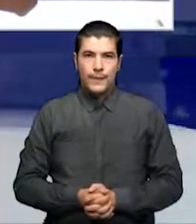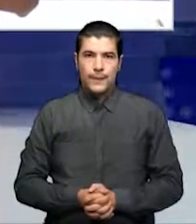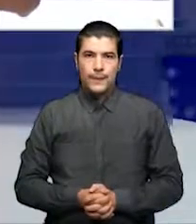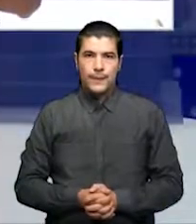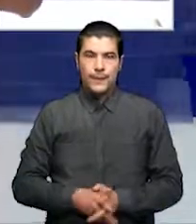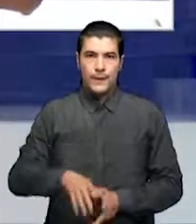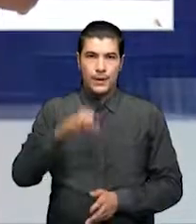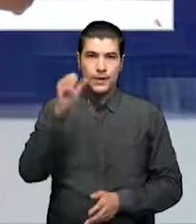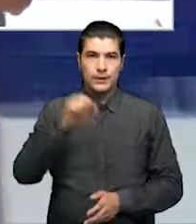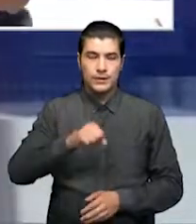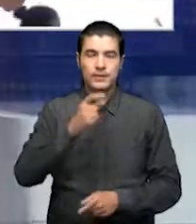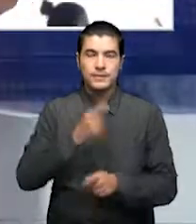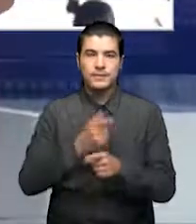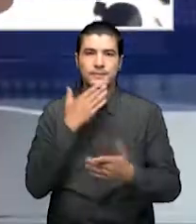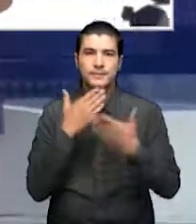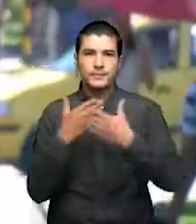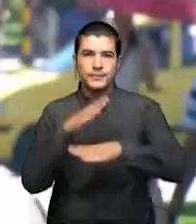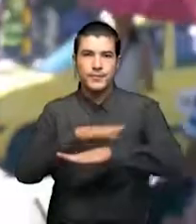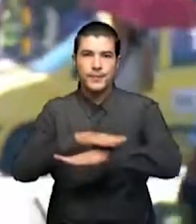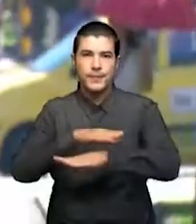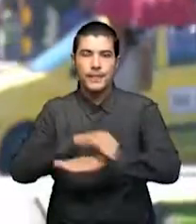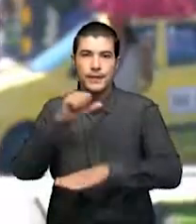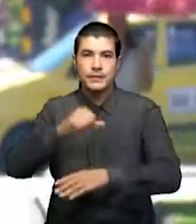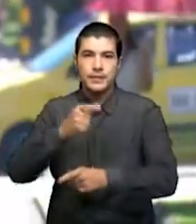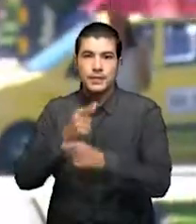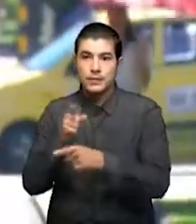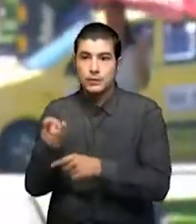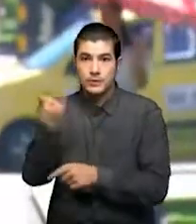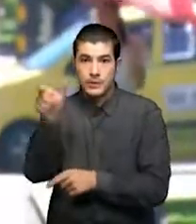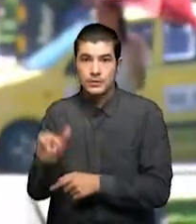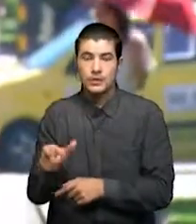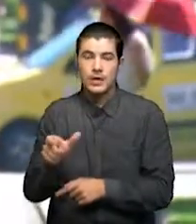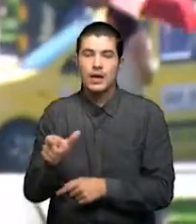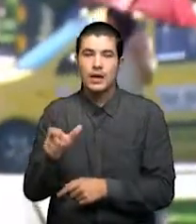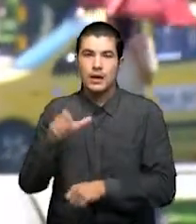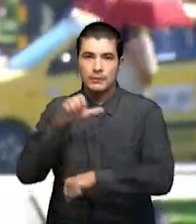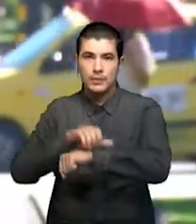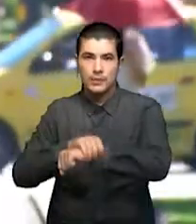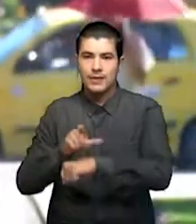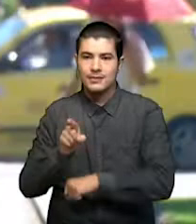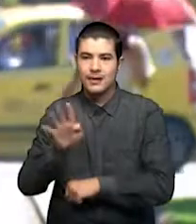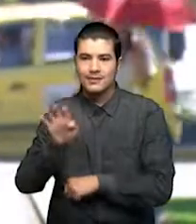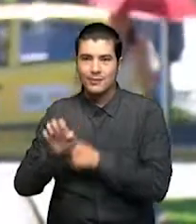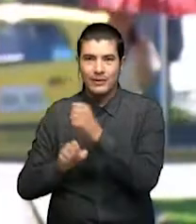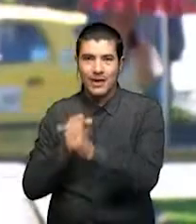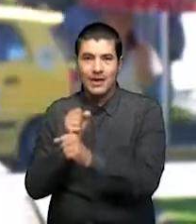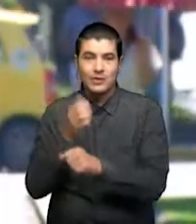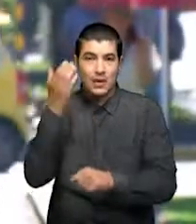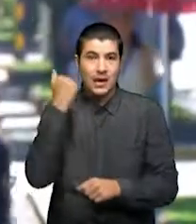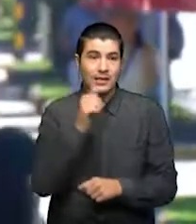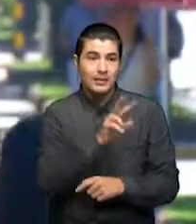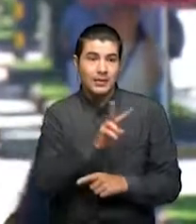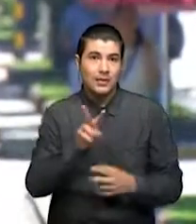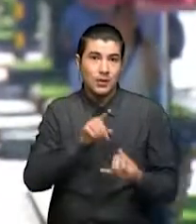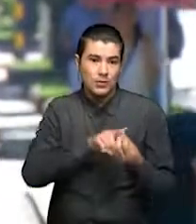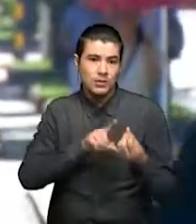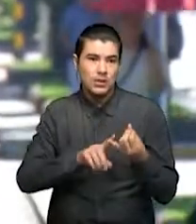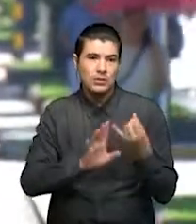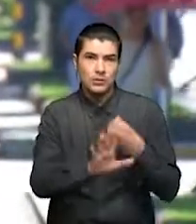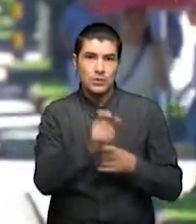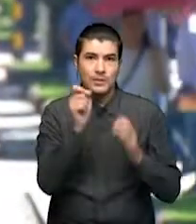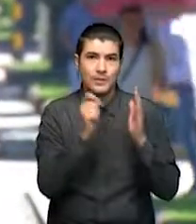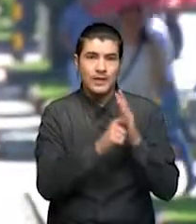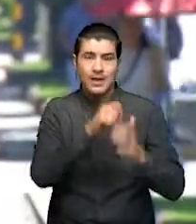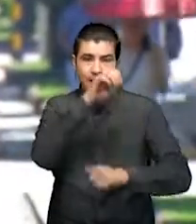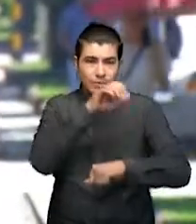así es muy buenas tardes pues efectivamente he capturado de 19 años ya presenta 22 casos en los que ha sido capturado